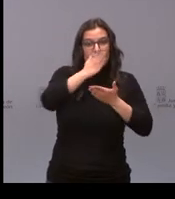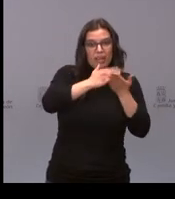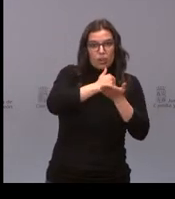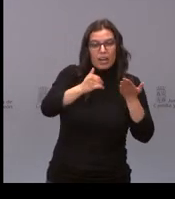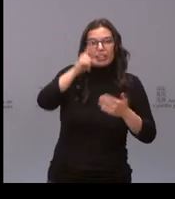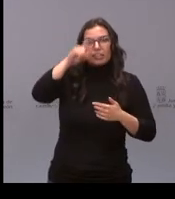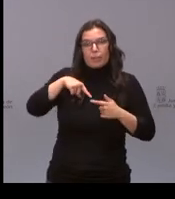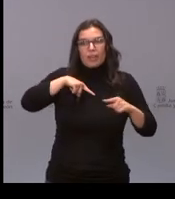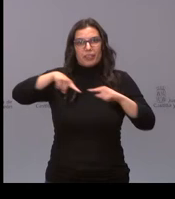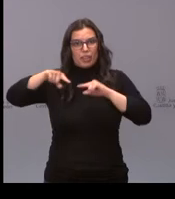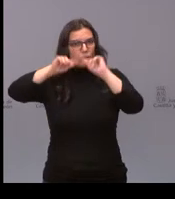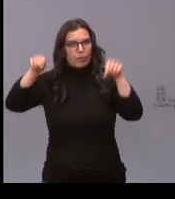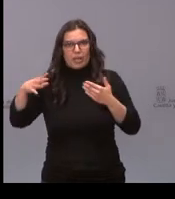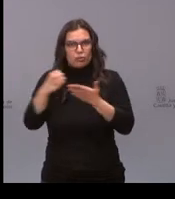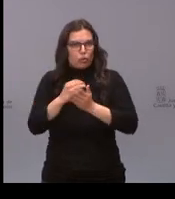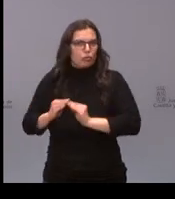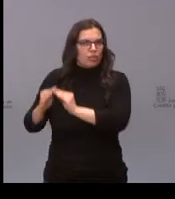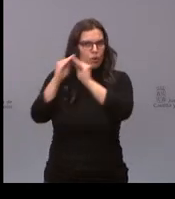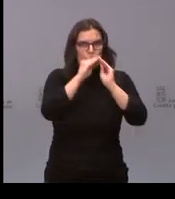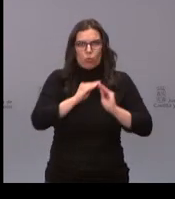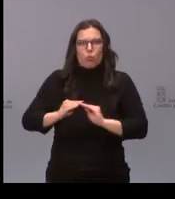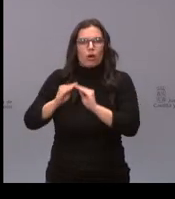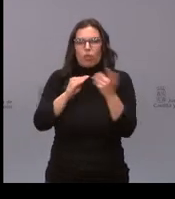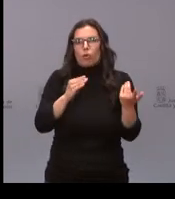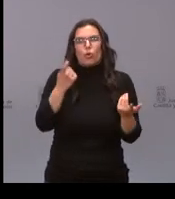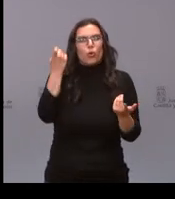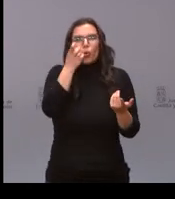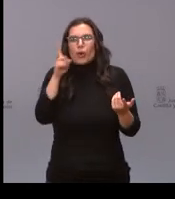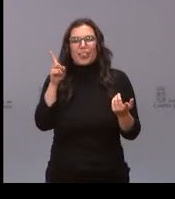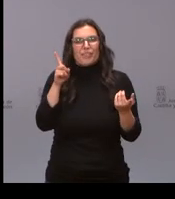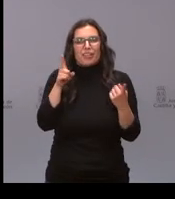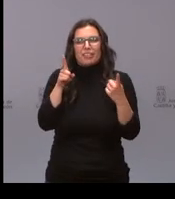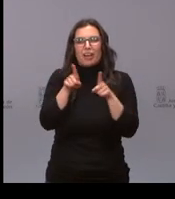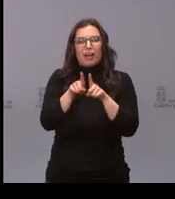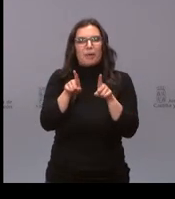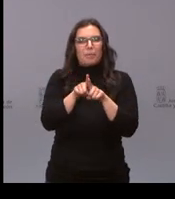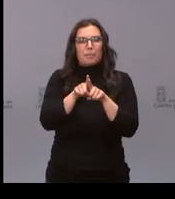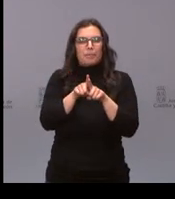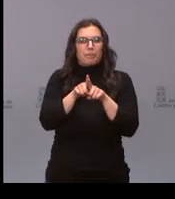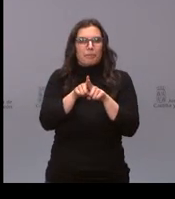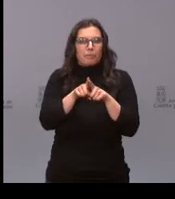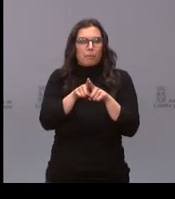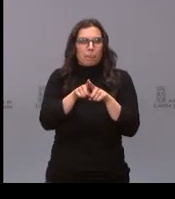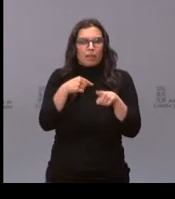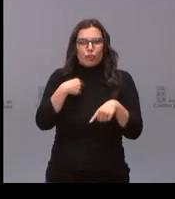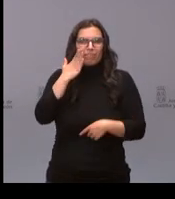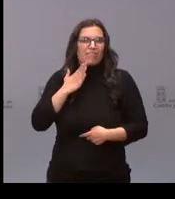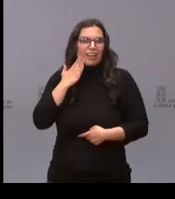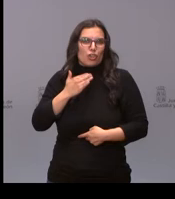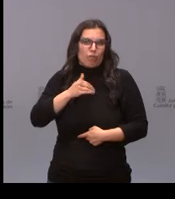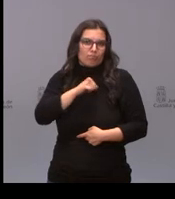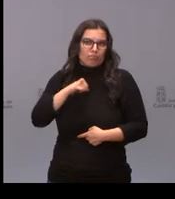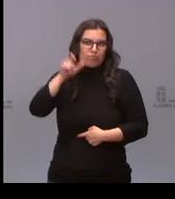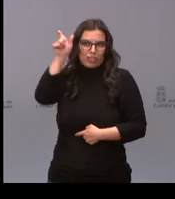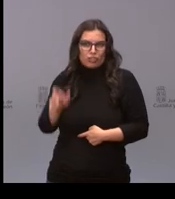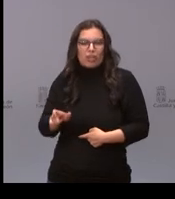las direcciones provinciales. Y, desde luego, no hace falta que ponga manifiesto el cariño personal que tengo hacia